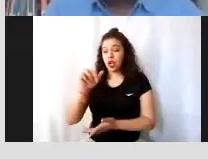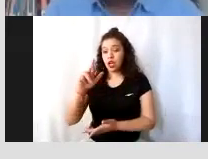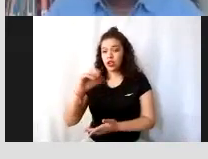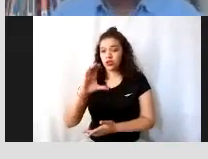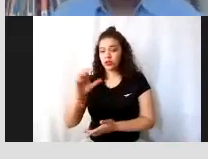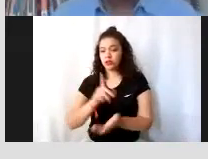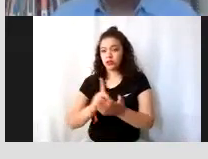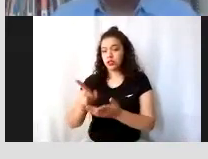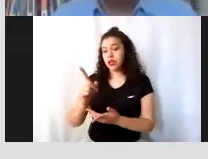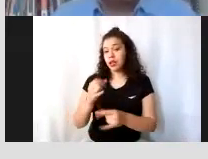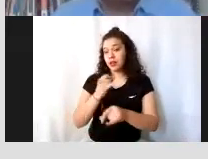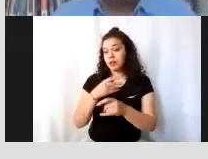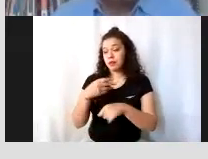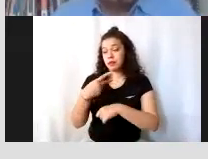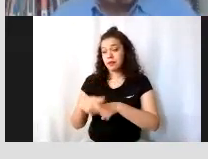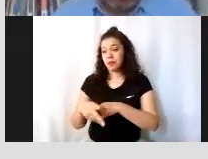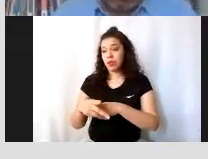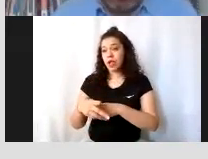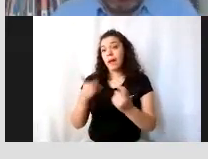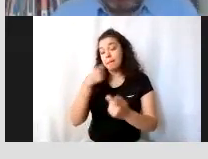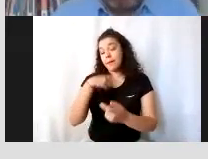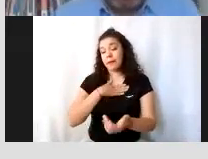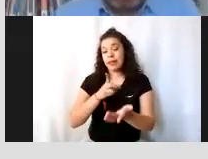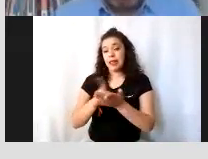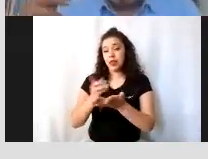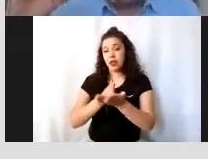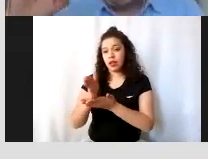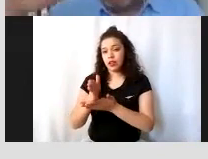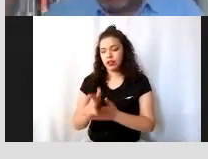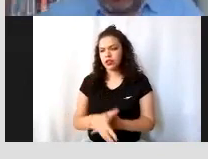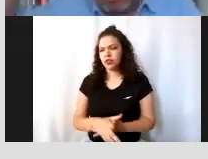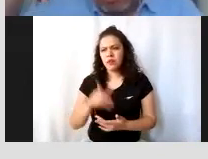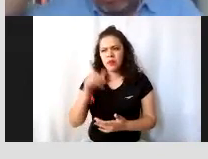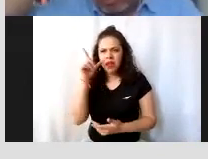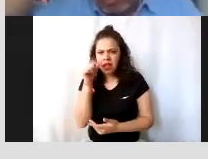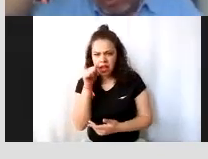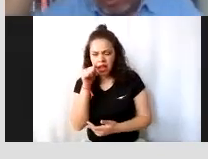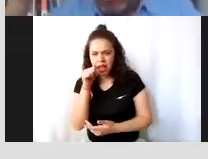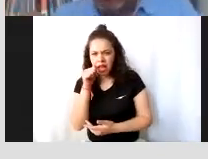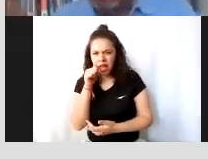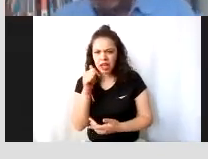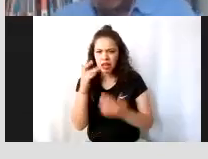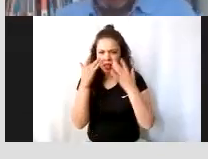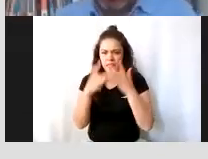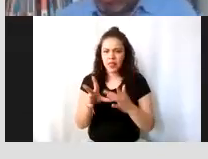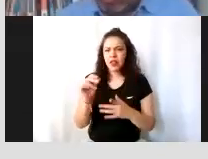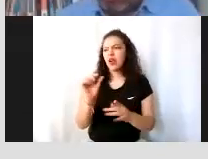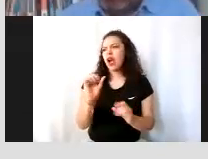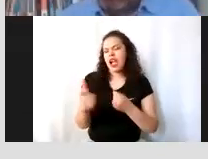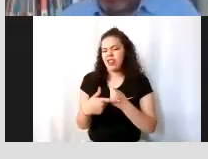de acceso, ¿eh? O sea, yo puedo ir mañana a la que sea, aquí nadie se rinde por decirles algo y decirles,